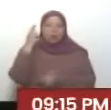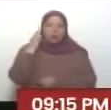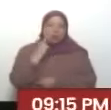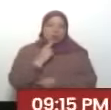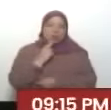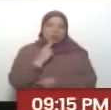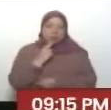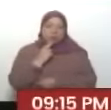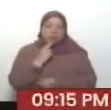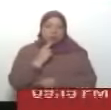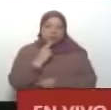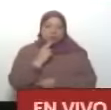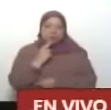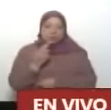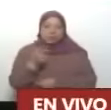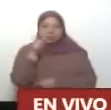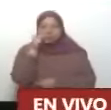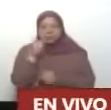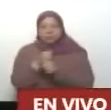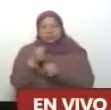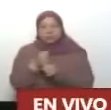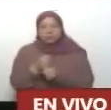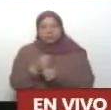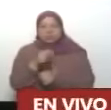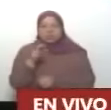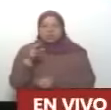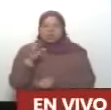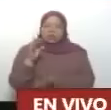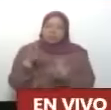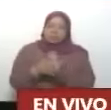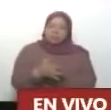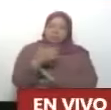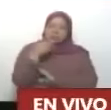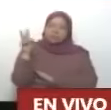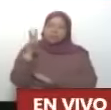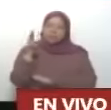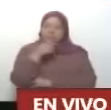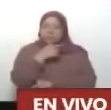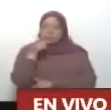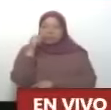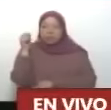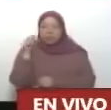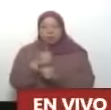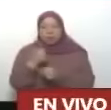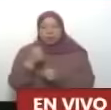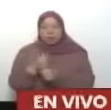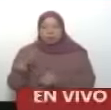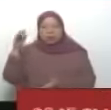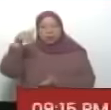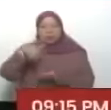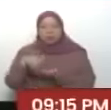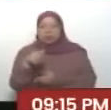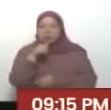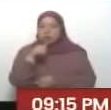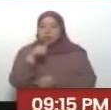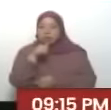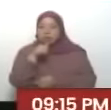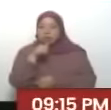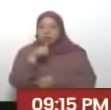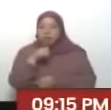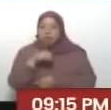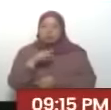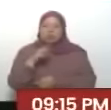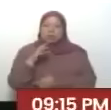Bolívar, Antonio José de Sucre, Rafael Urdaneta, Francisco de Miranda, Luisa Cáceres de Arismendi, Ana